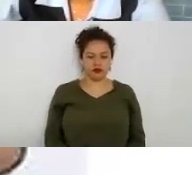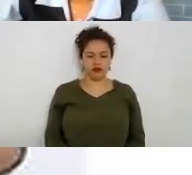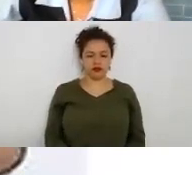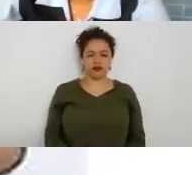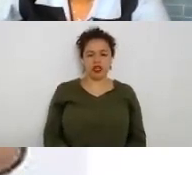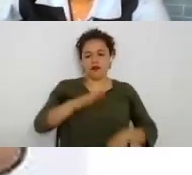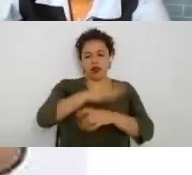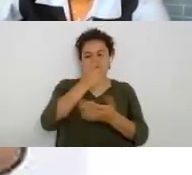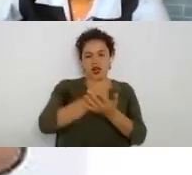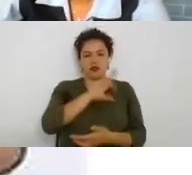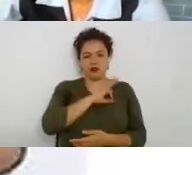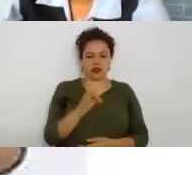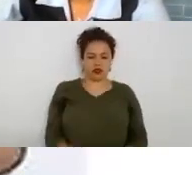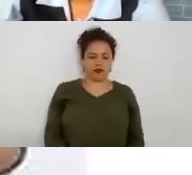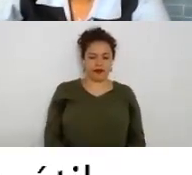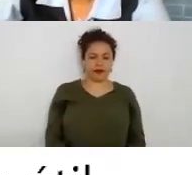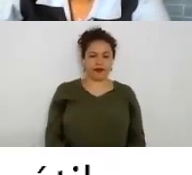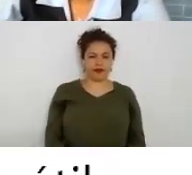situación. ¿Bien?